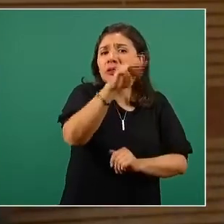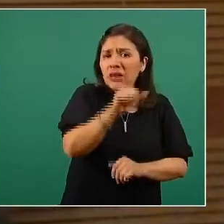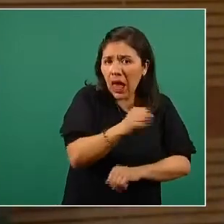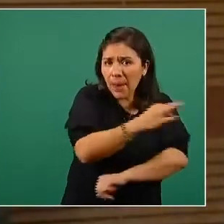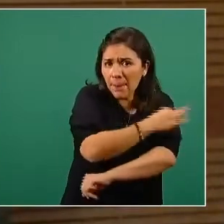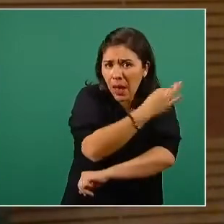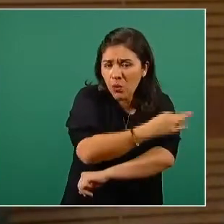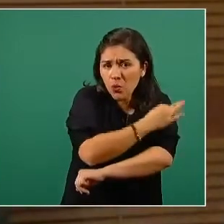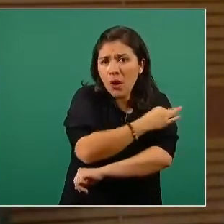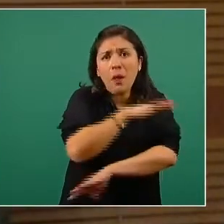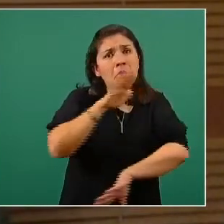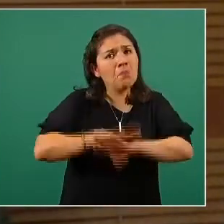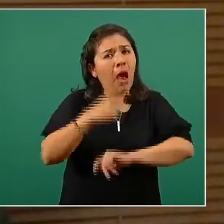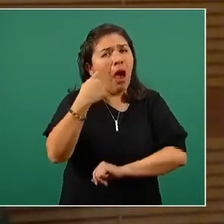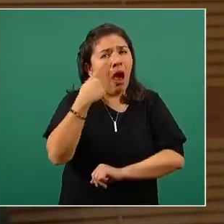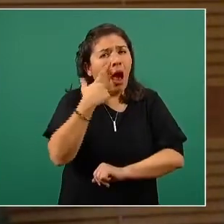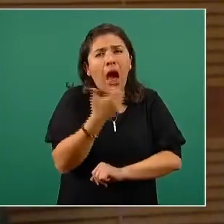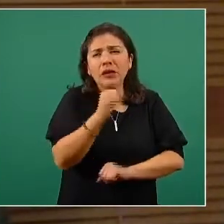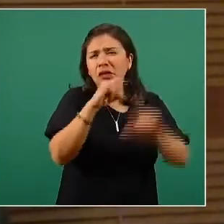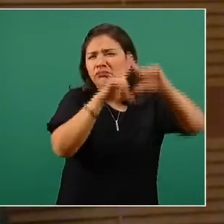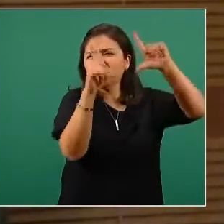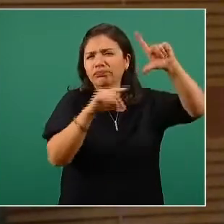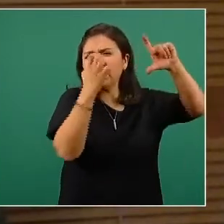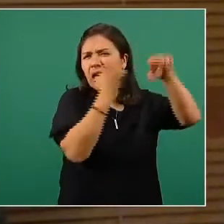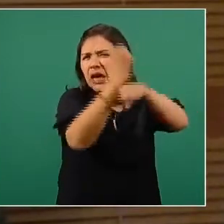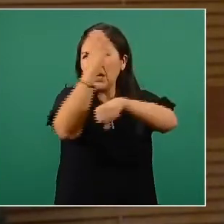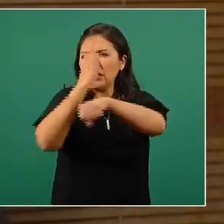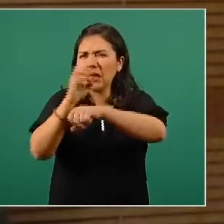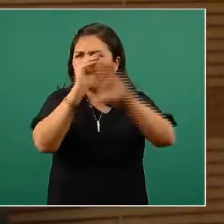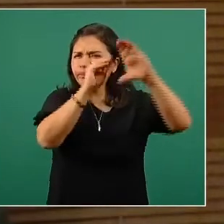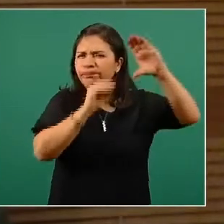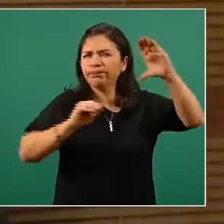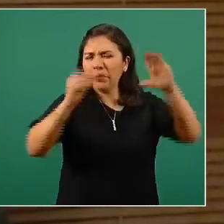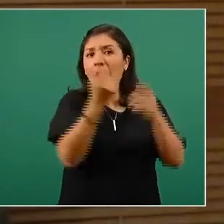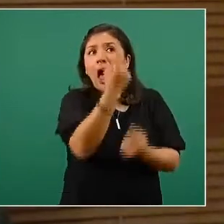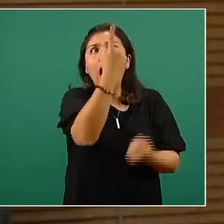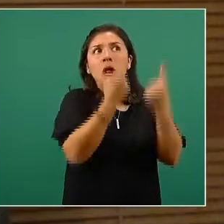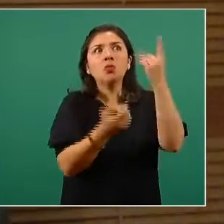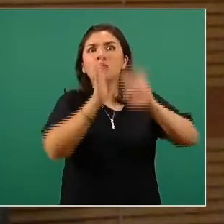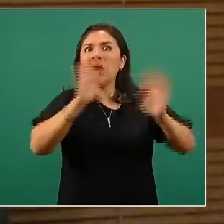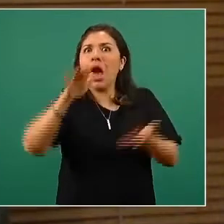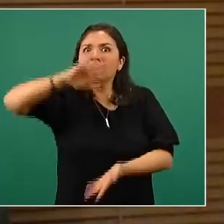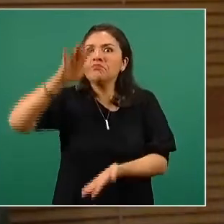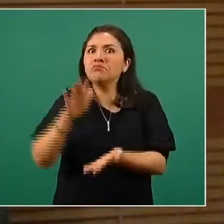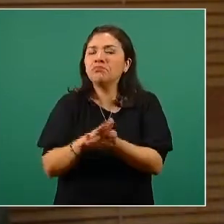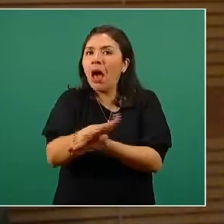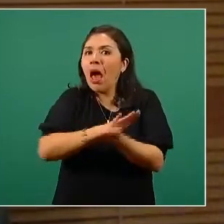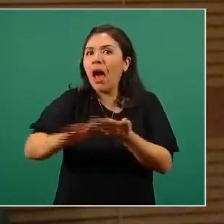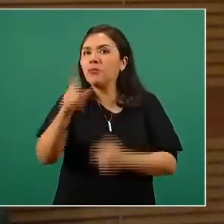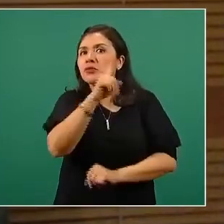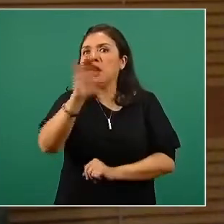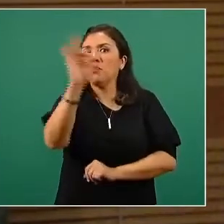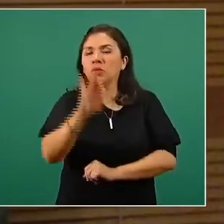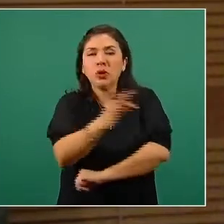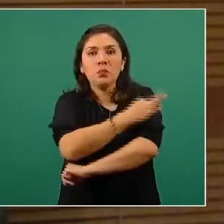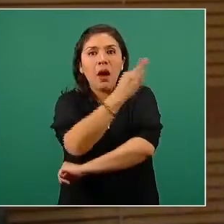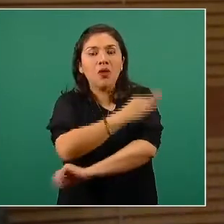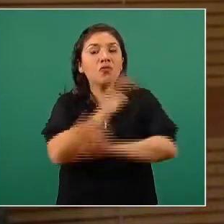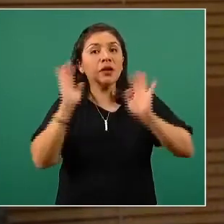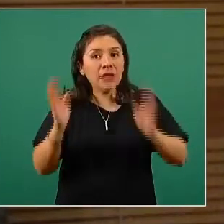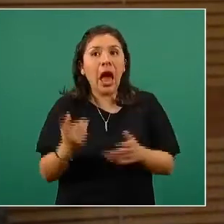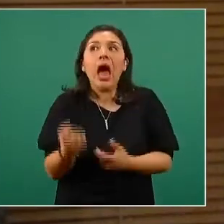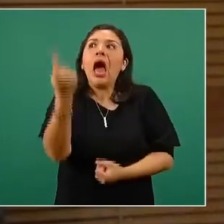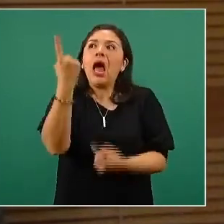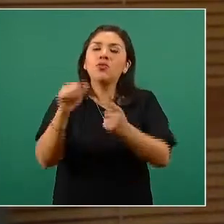en prácticamente todas las entidades. Vimos que ya algunas entidades ya terminaron con el 100% de sus metas, y hay algunas